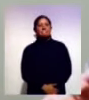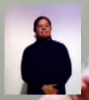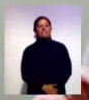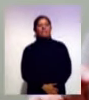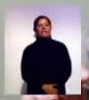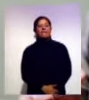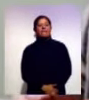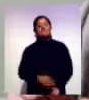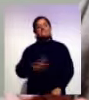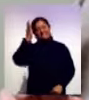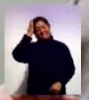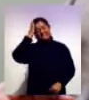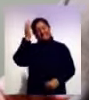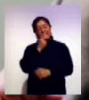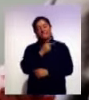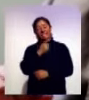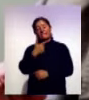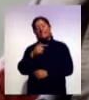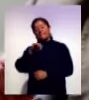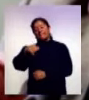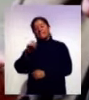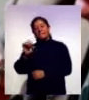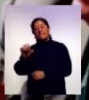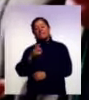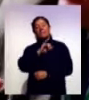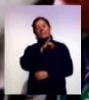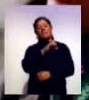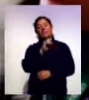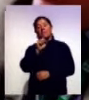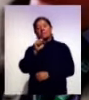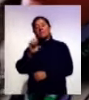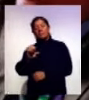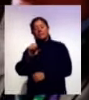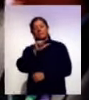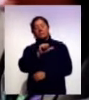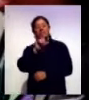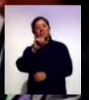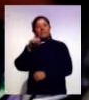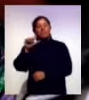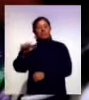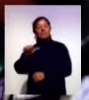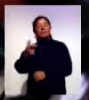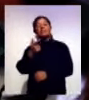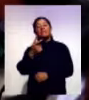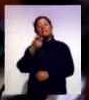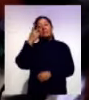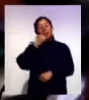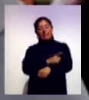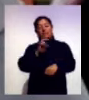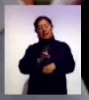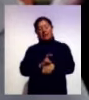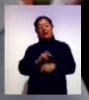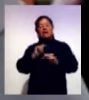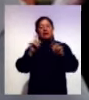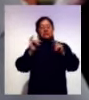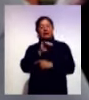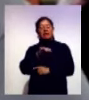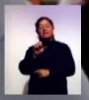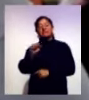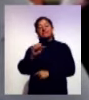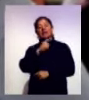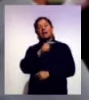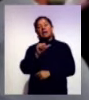El titular de la Procuraduría General de Justicia del Estado, José Antonio Aquiaguat Sánchez, y el delegado del Instituto Mexicano del Seguro Social en Tlaxcala, Gabriel Pérez Corona,